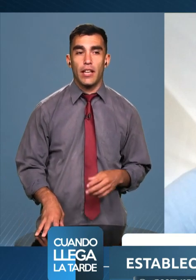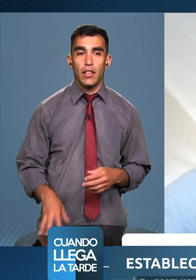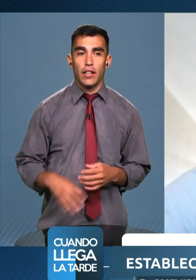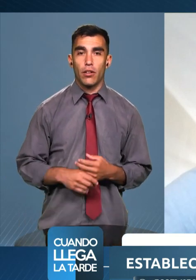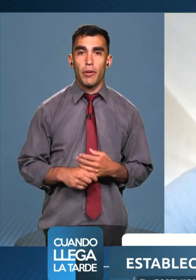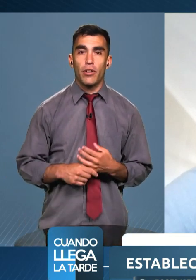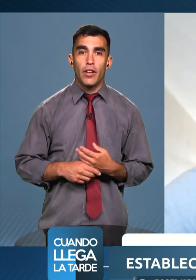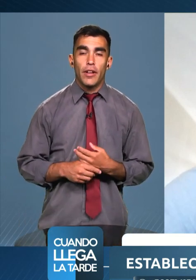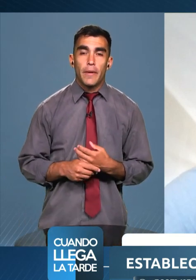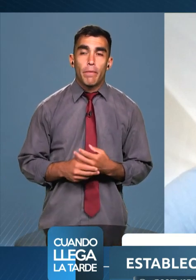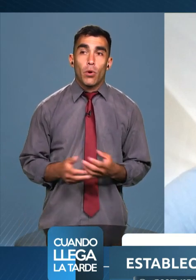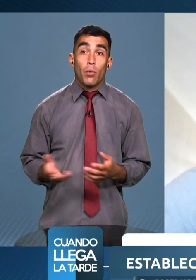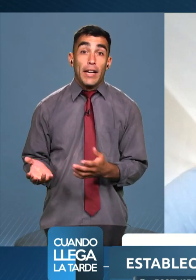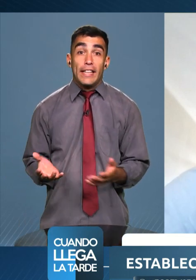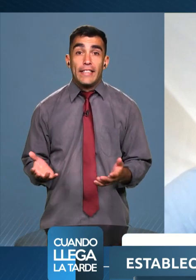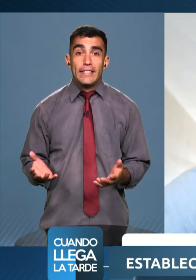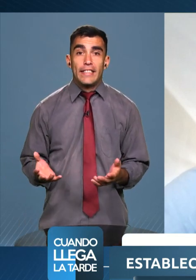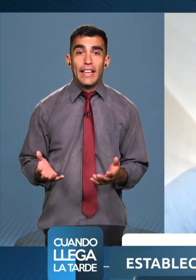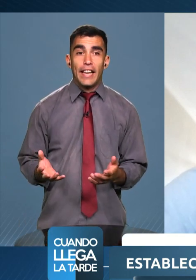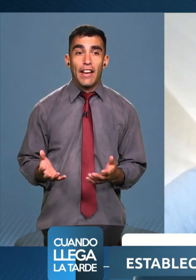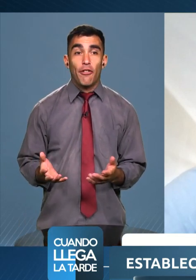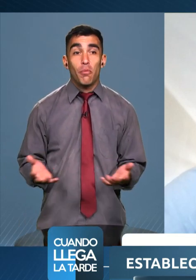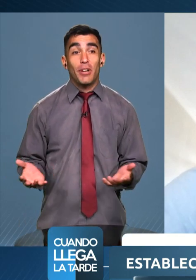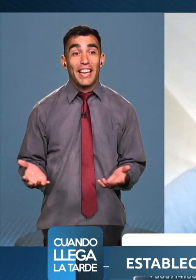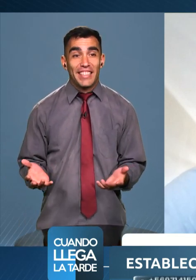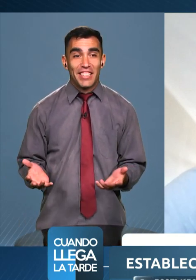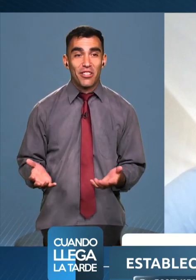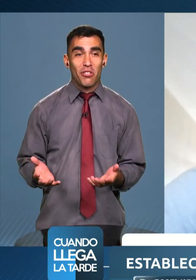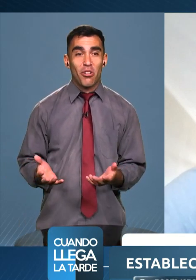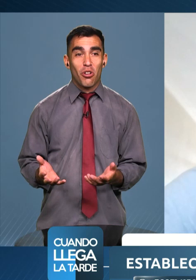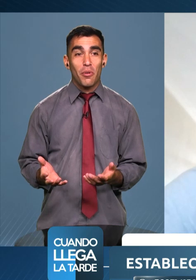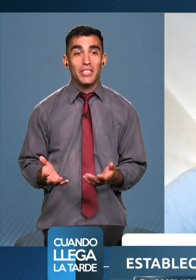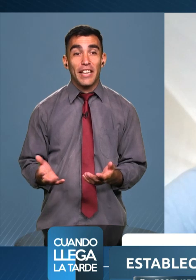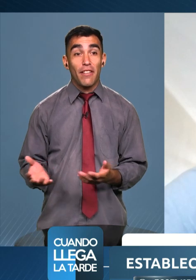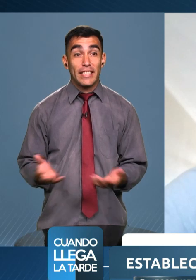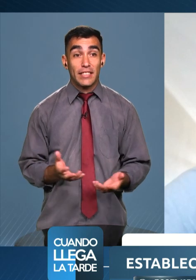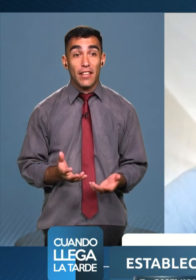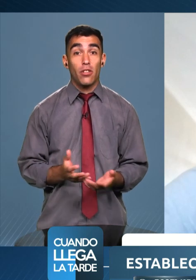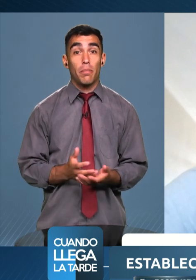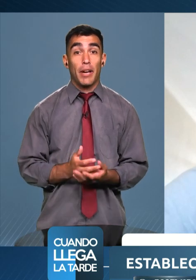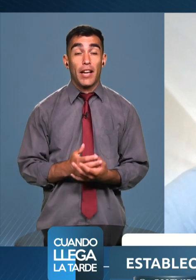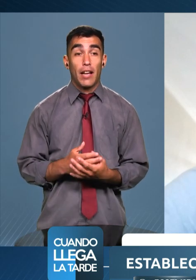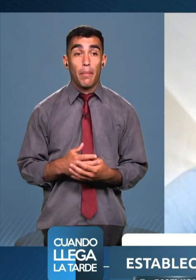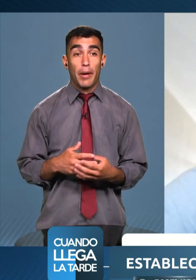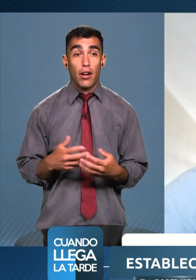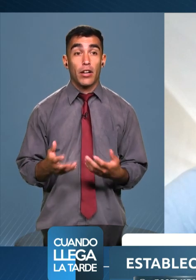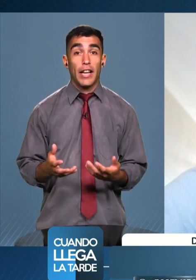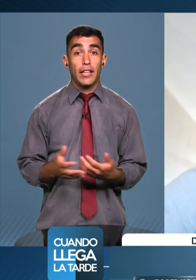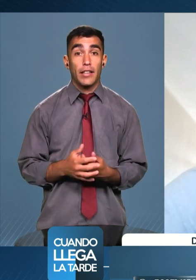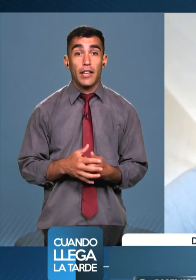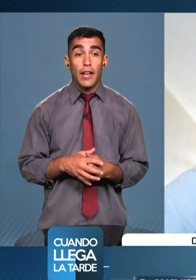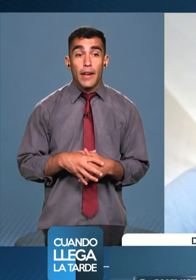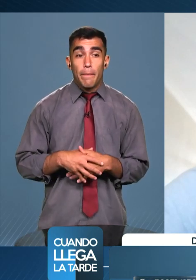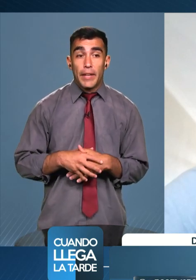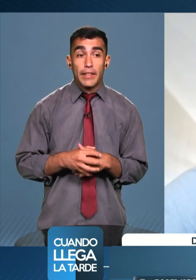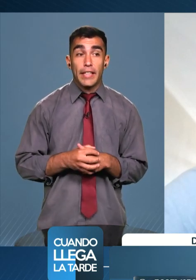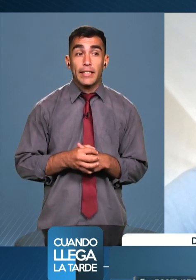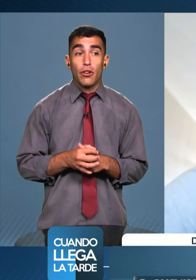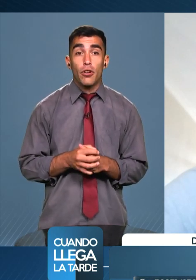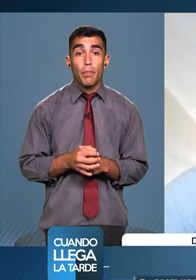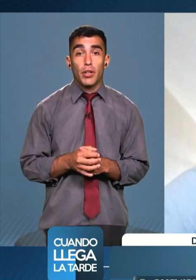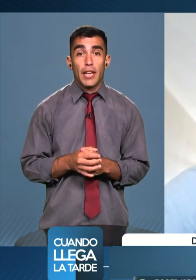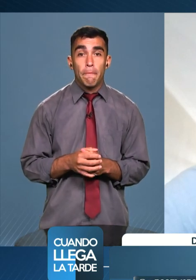cosas, director, pero ¿cuál es la fórmula o cómo se ha ido avanzando para lograr